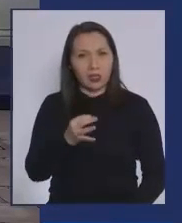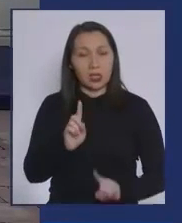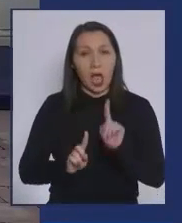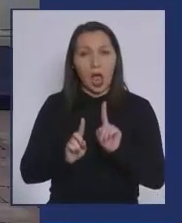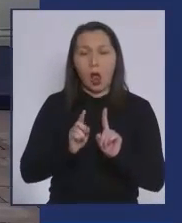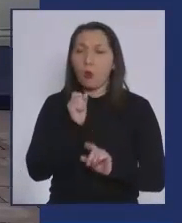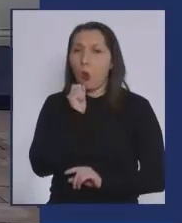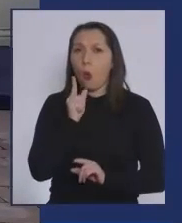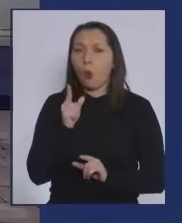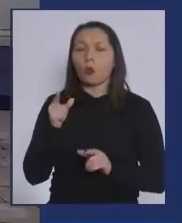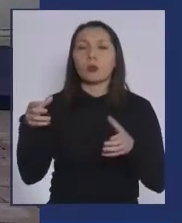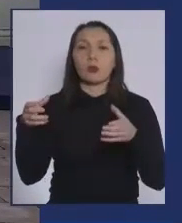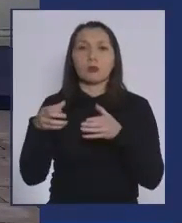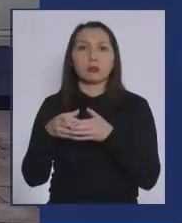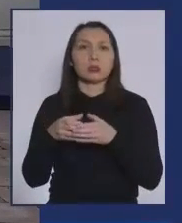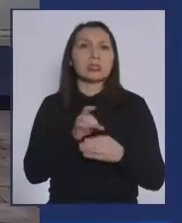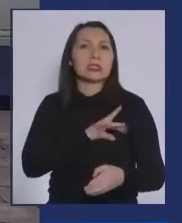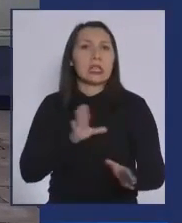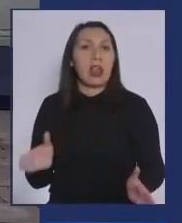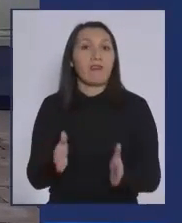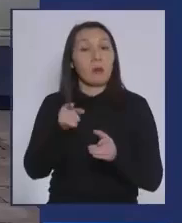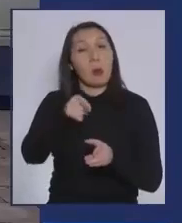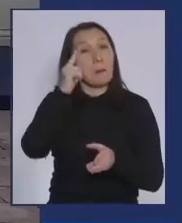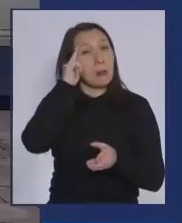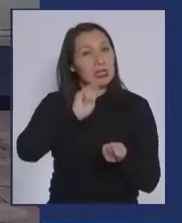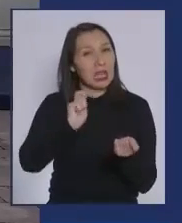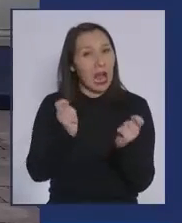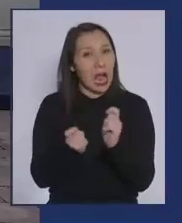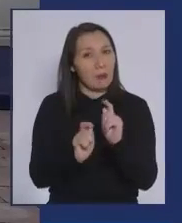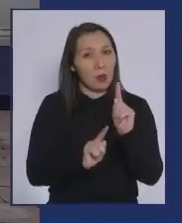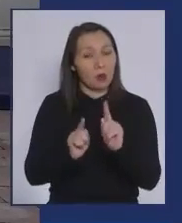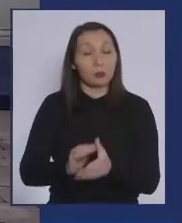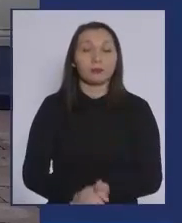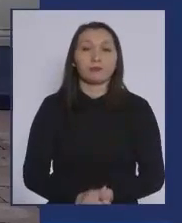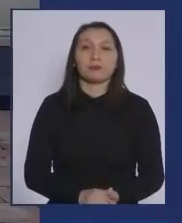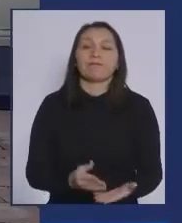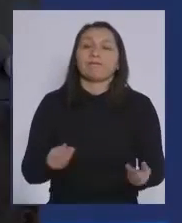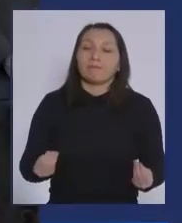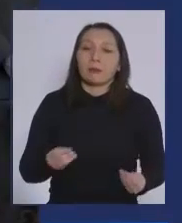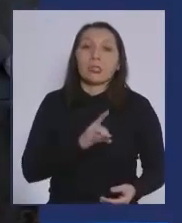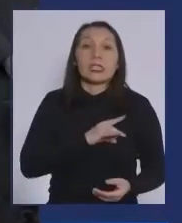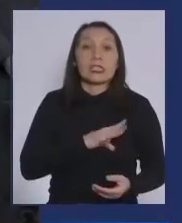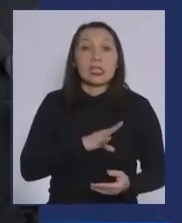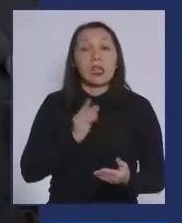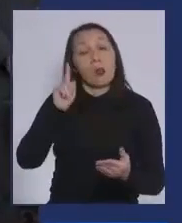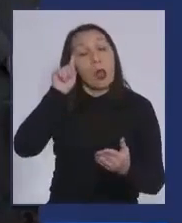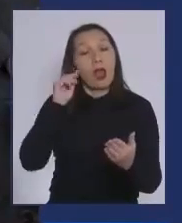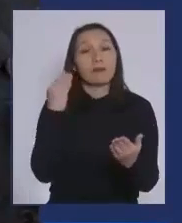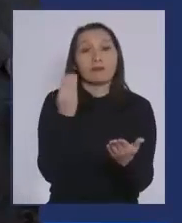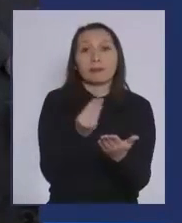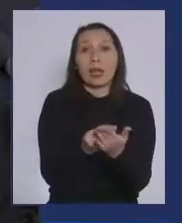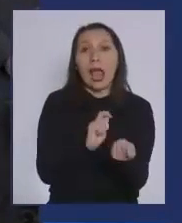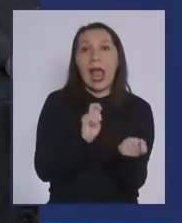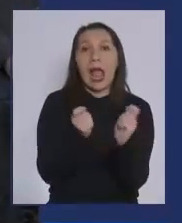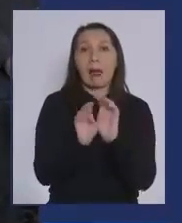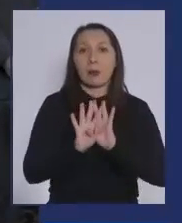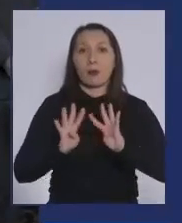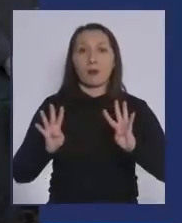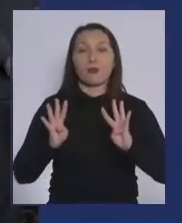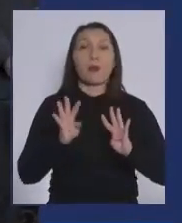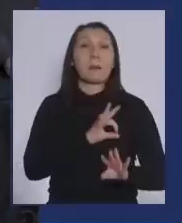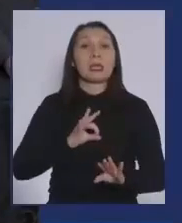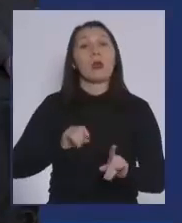precisamente los partidos de chile vamos ha pensado en cambios en esa línea bueno en chile él propone el cambio de gabinete es un deporte